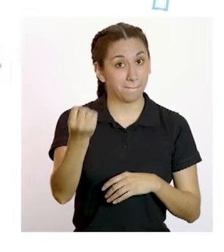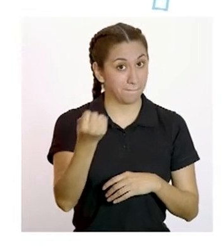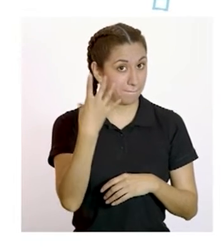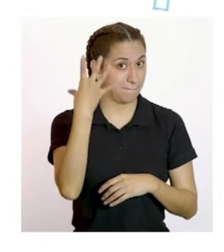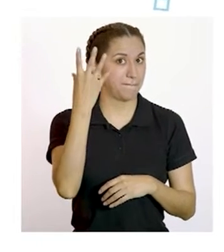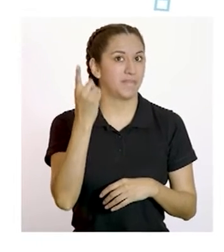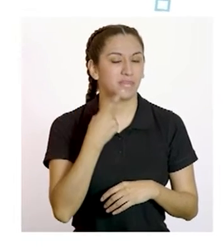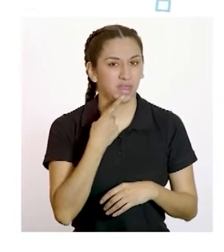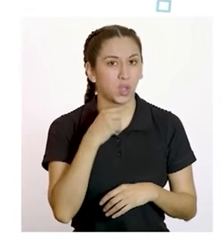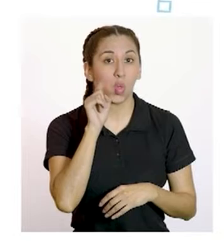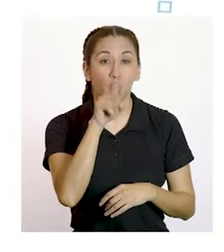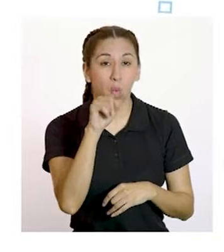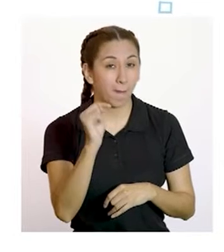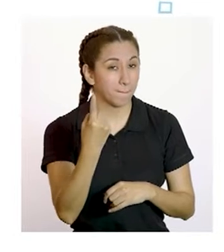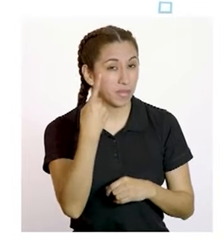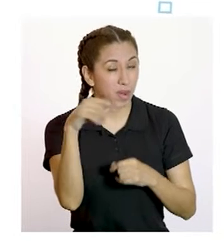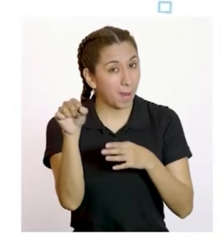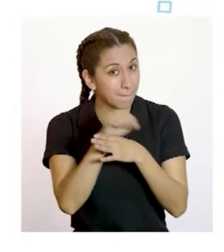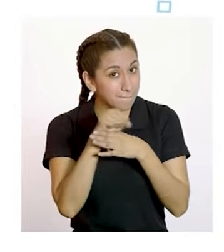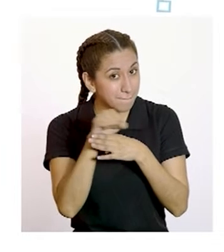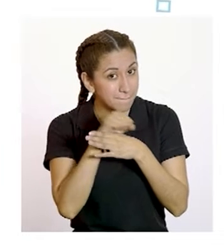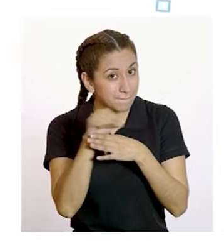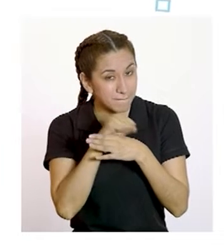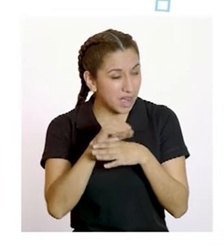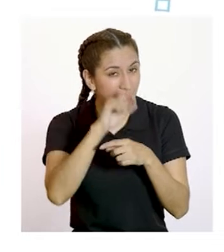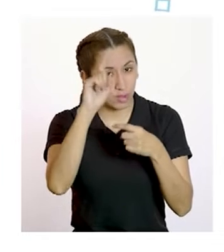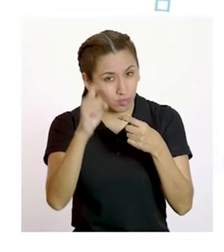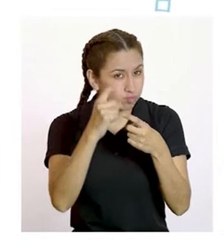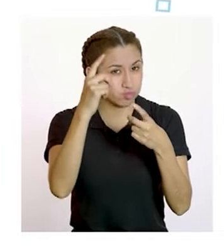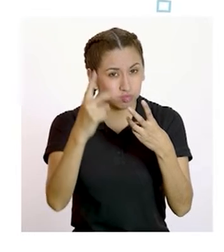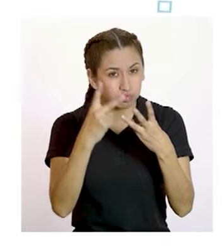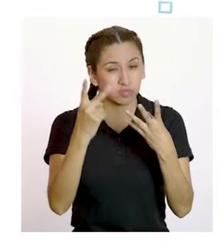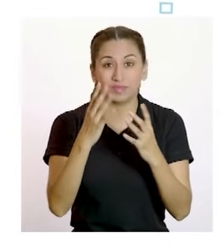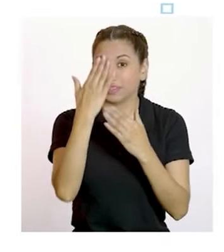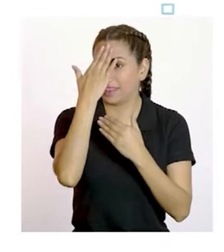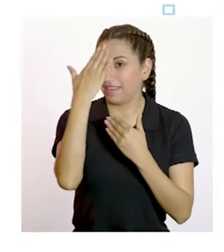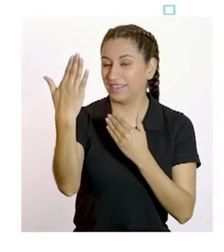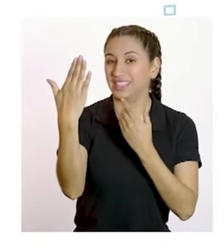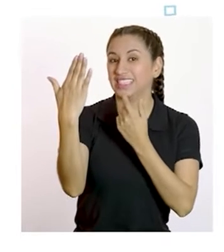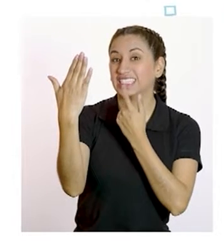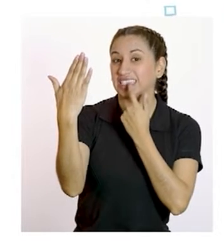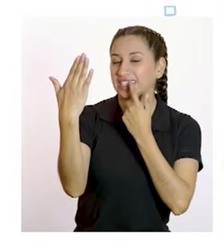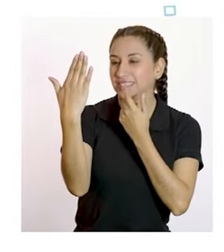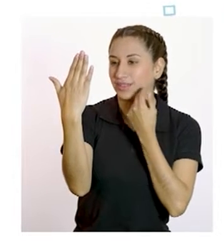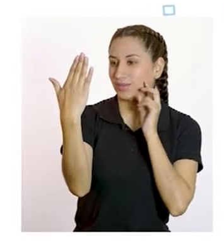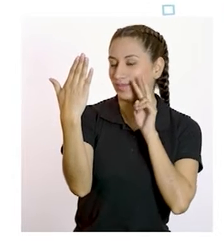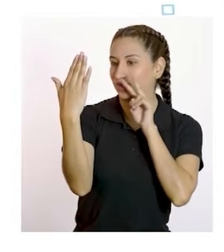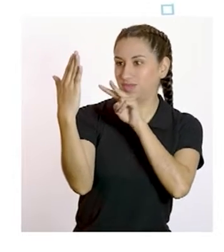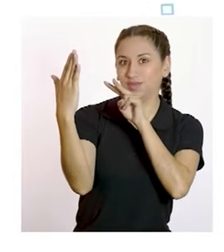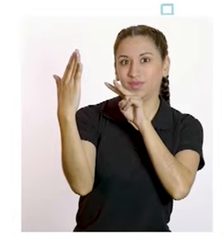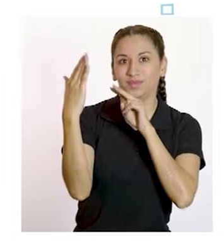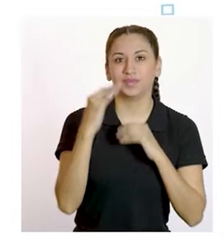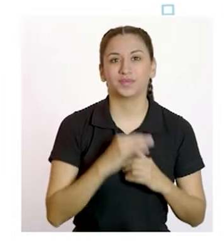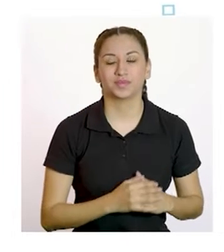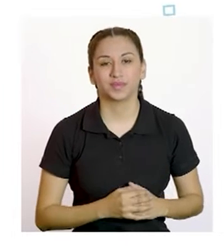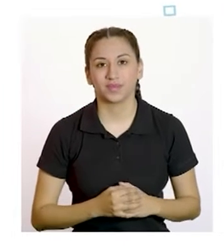dijo, ensaya lo que vas a decir varias veces frente a un espejo.